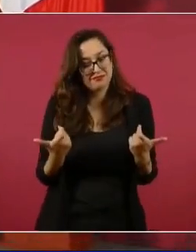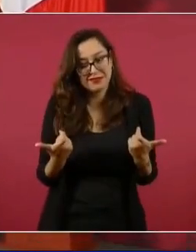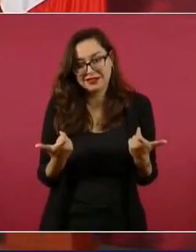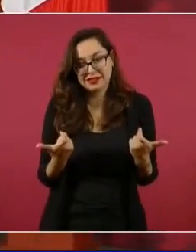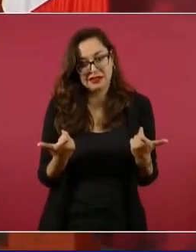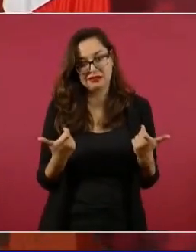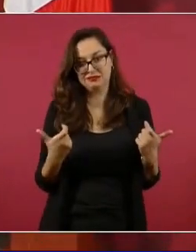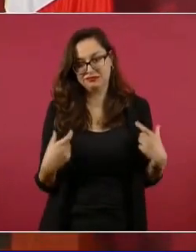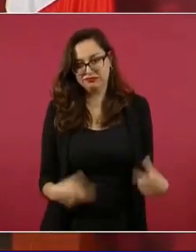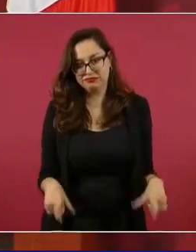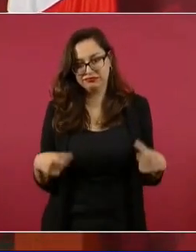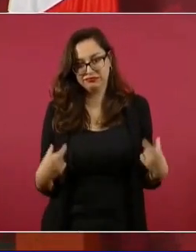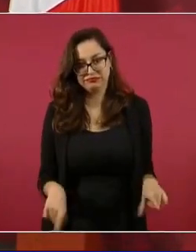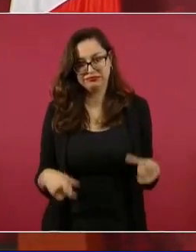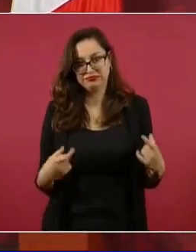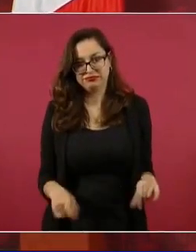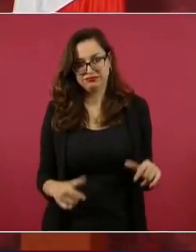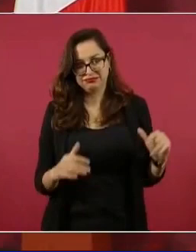tienen